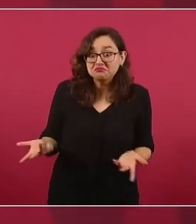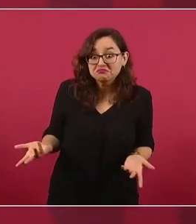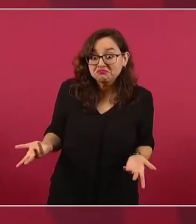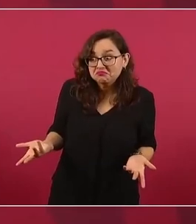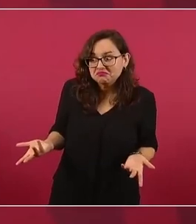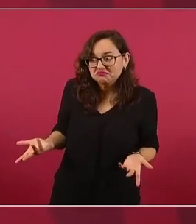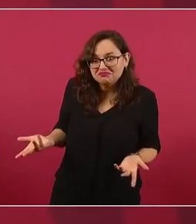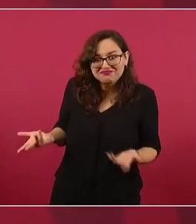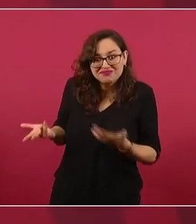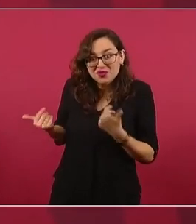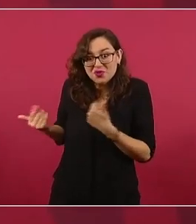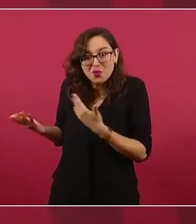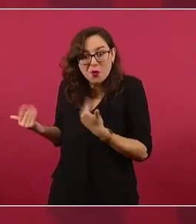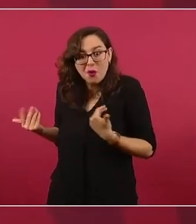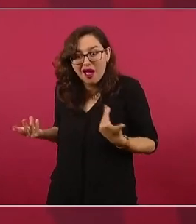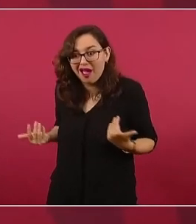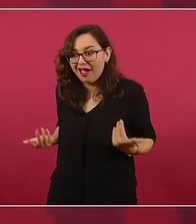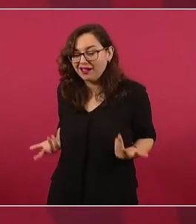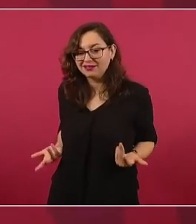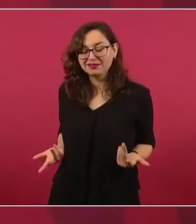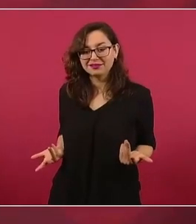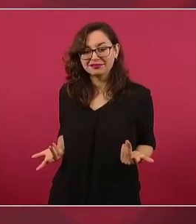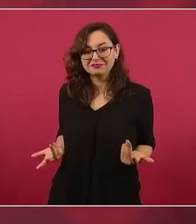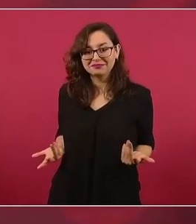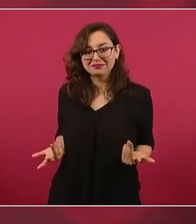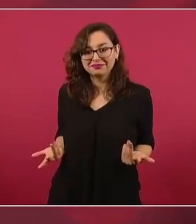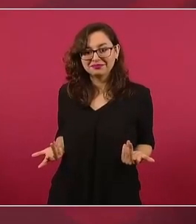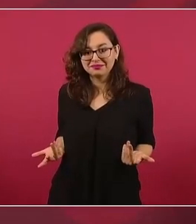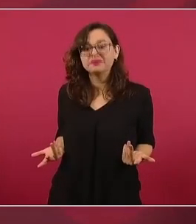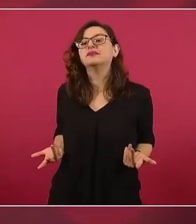está furioso